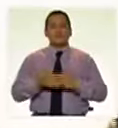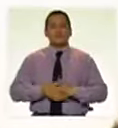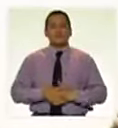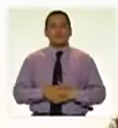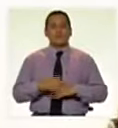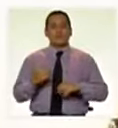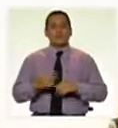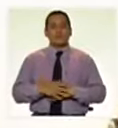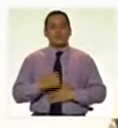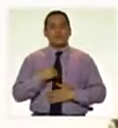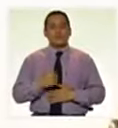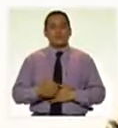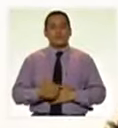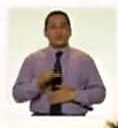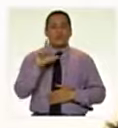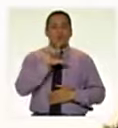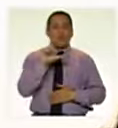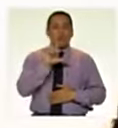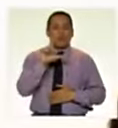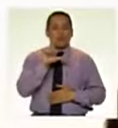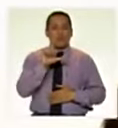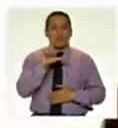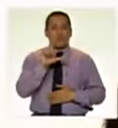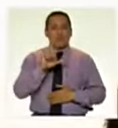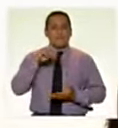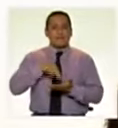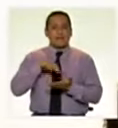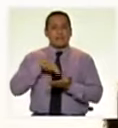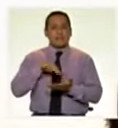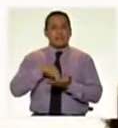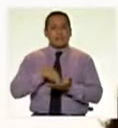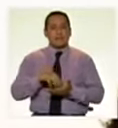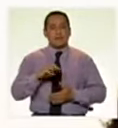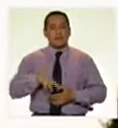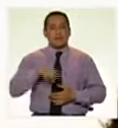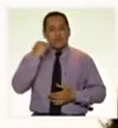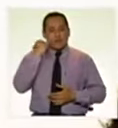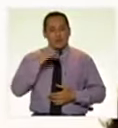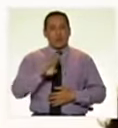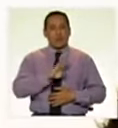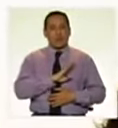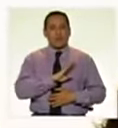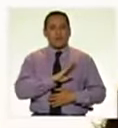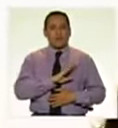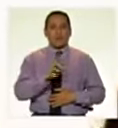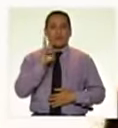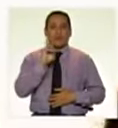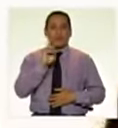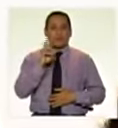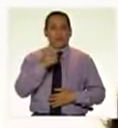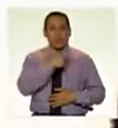Yo voy los lunes, los martes, los miércoles, los jueves, los O sea, casi toda la semana. Toda la